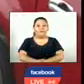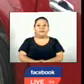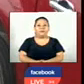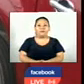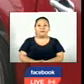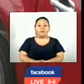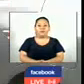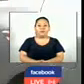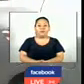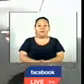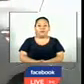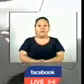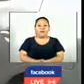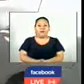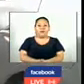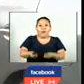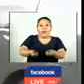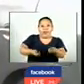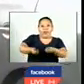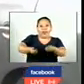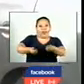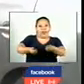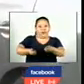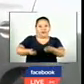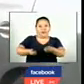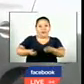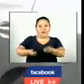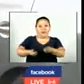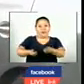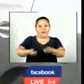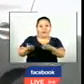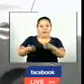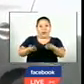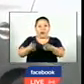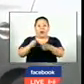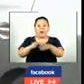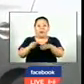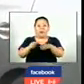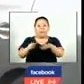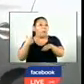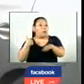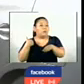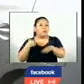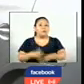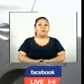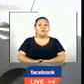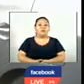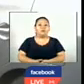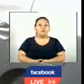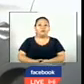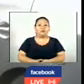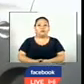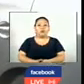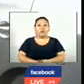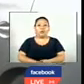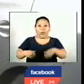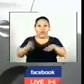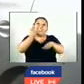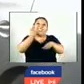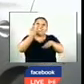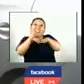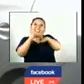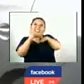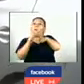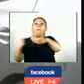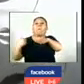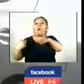Los del automóvil irrespetaron el alto y fue como la colisión se dio. Alcanzando aquel picar rojo que se ve al